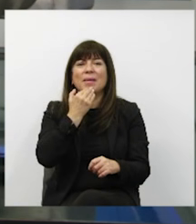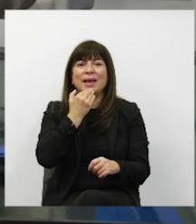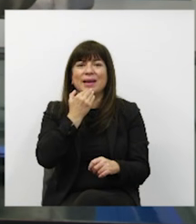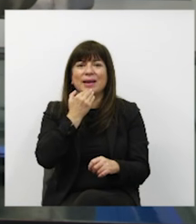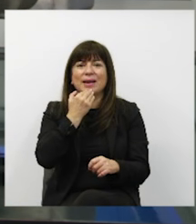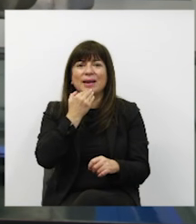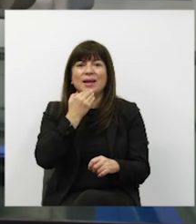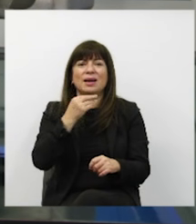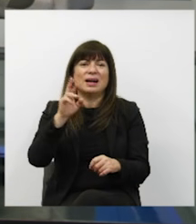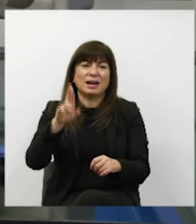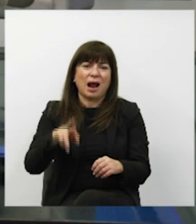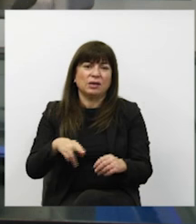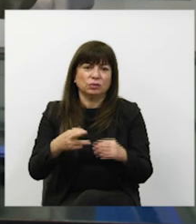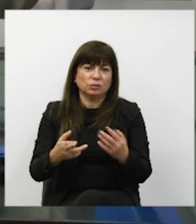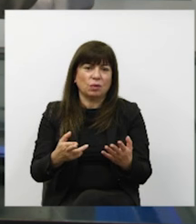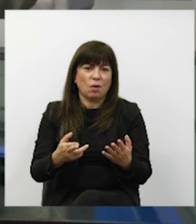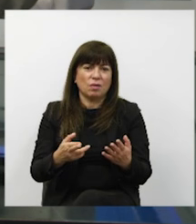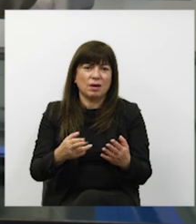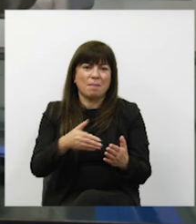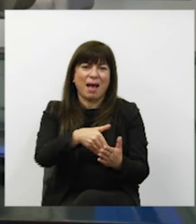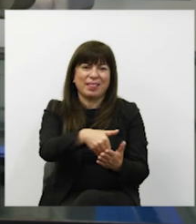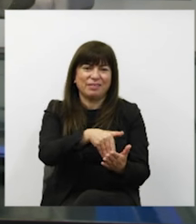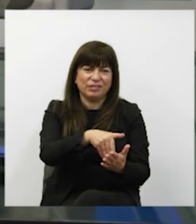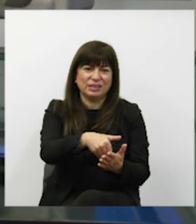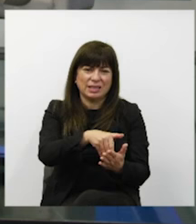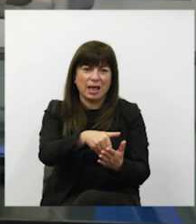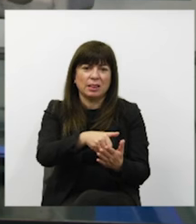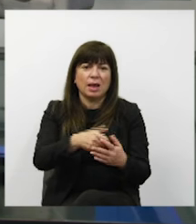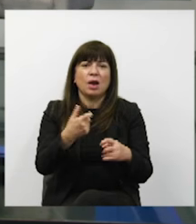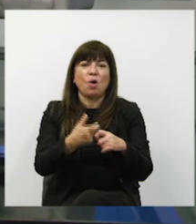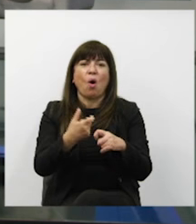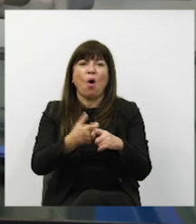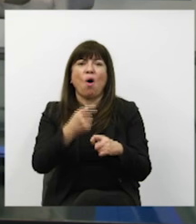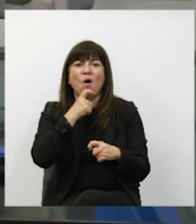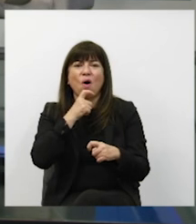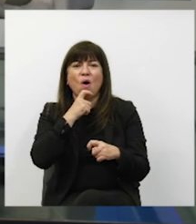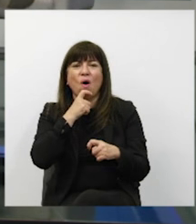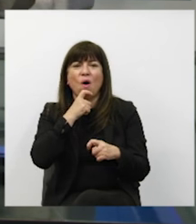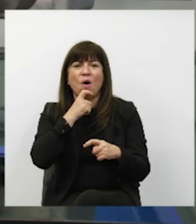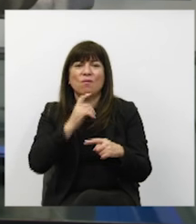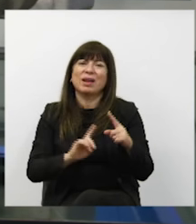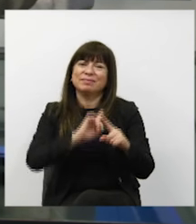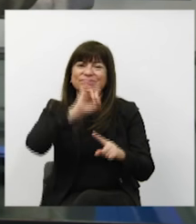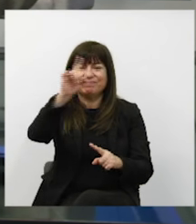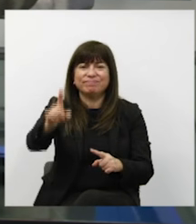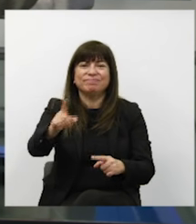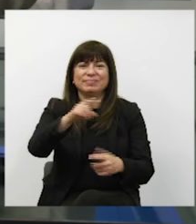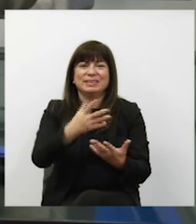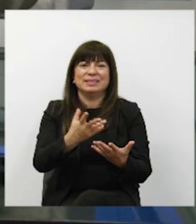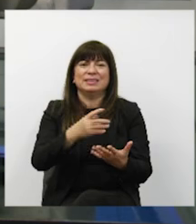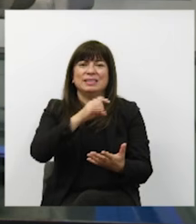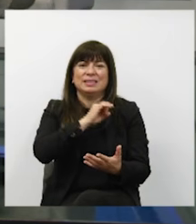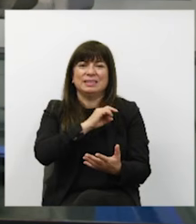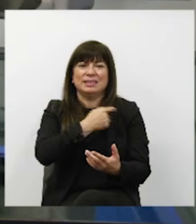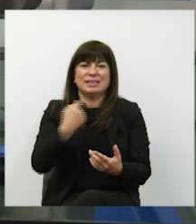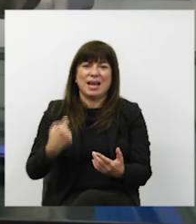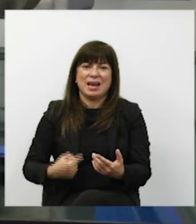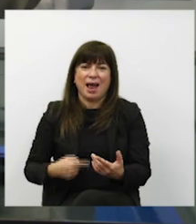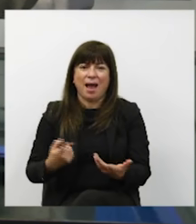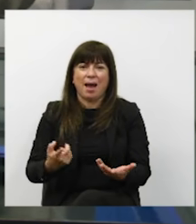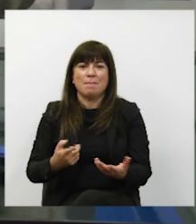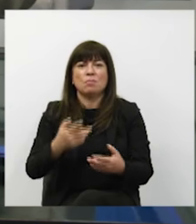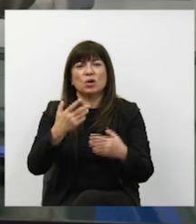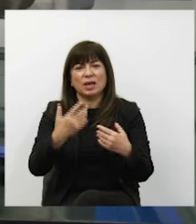tiene, o sea, la razón por la cual es más eficiente quizás, ¿no es cierto?, que el cobre llegue como está a China, es porque probablemente la agregación de valor es más eficiente que